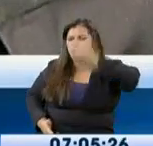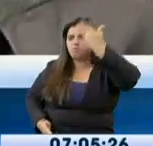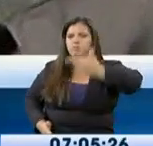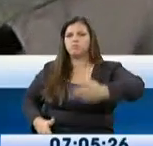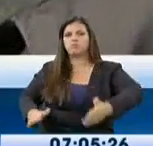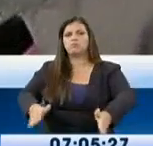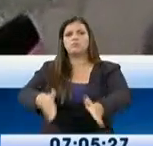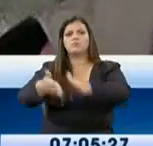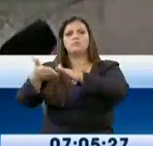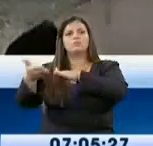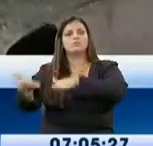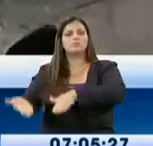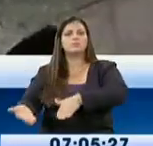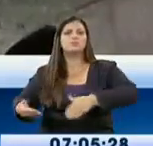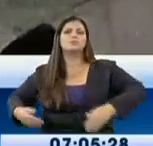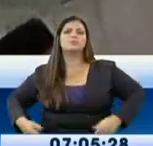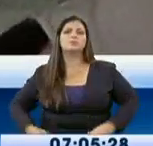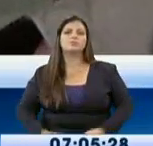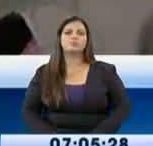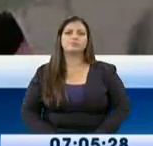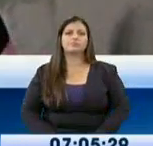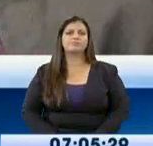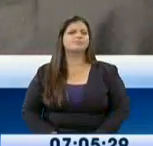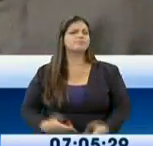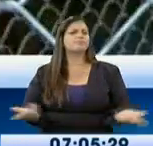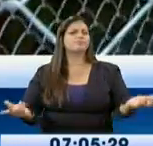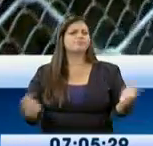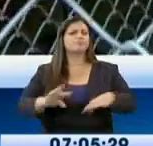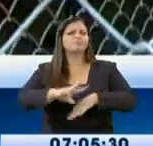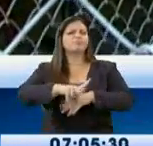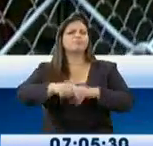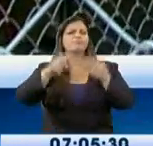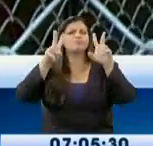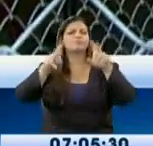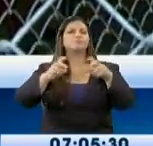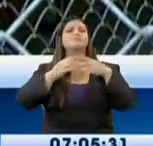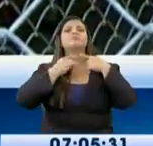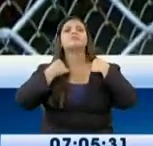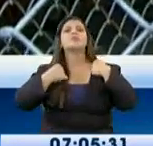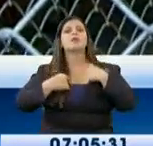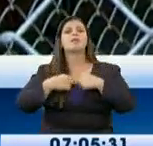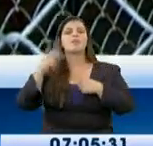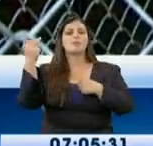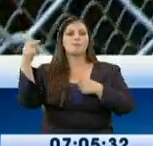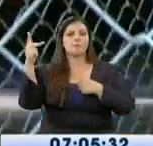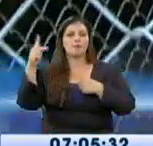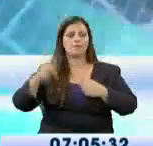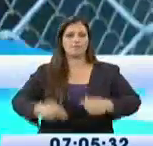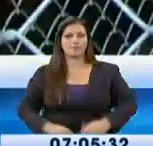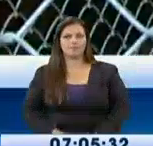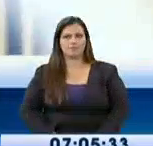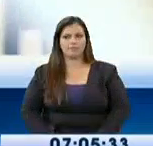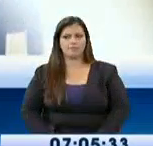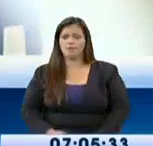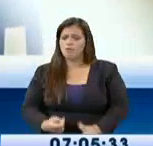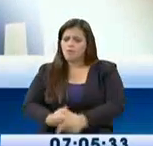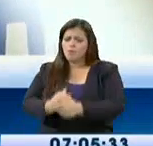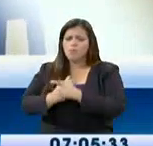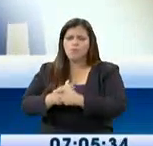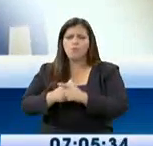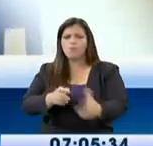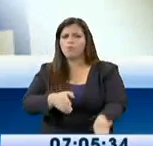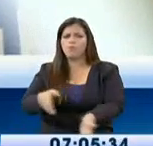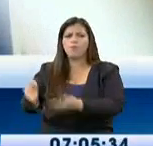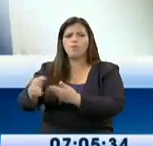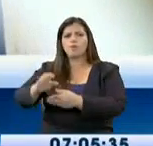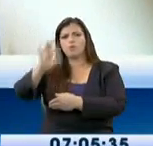pues por el robo de unas cadenas de plata. Fue trasladado hasta un centro de salud en la ciudadela Marta de Roldós. Ahí solo